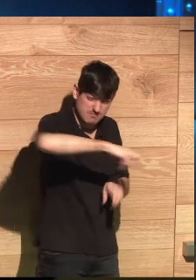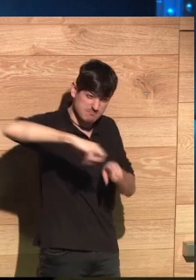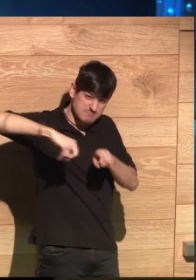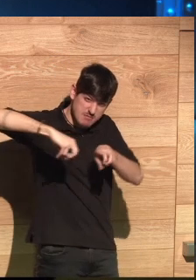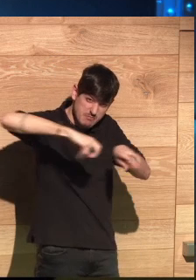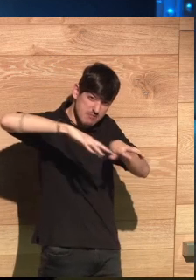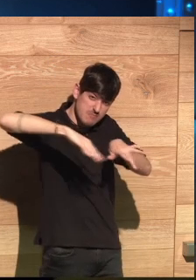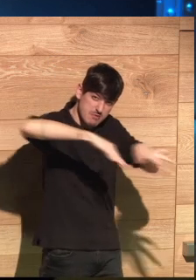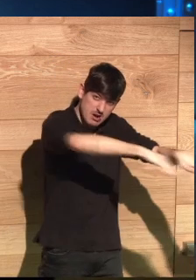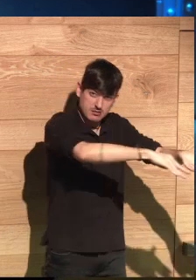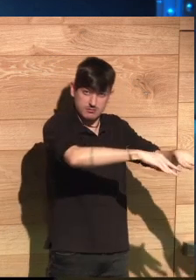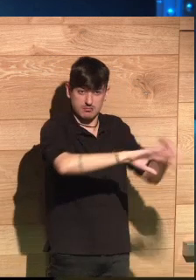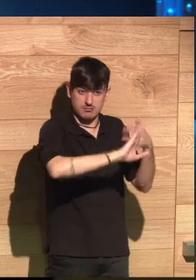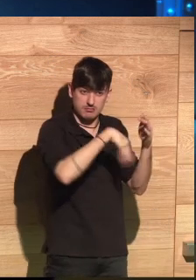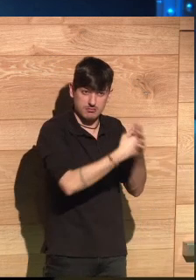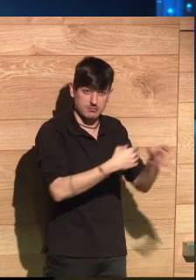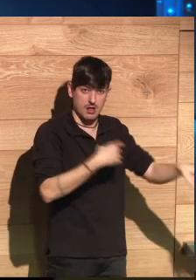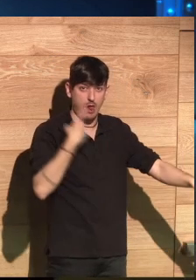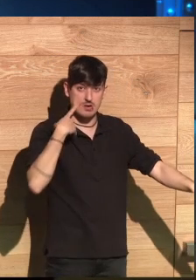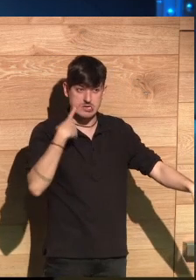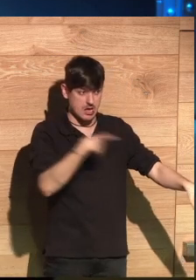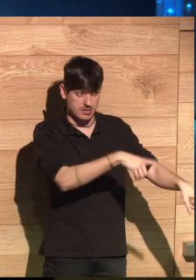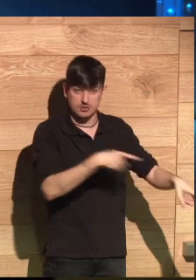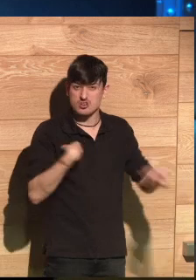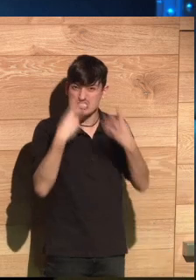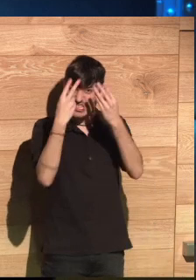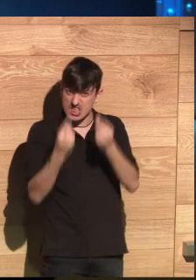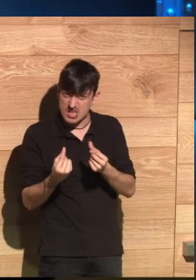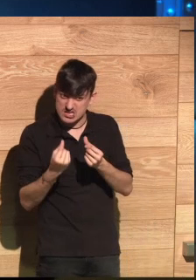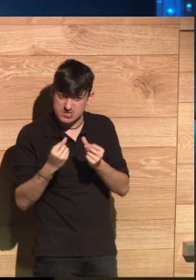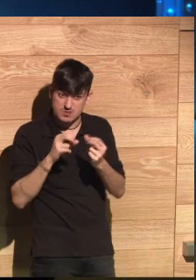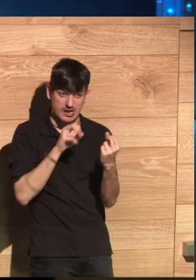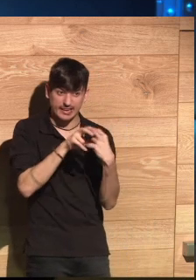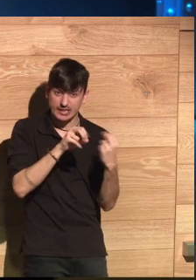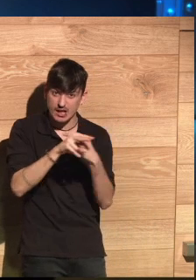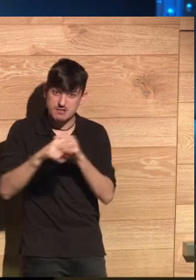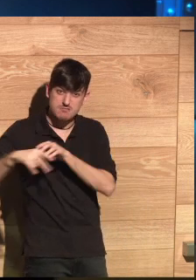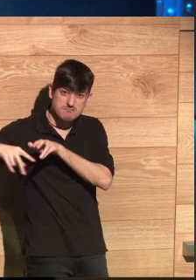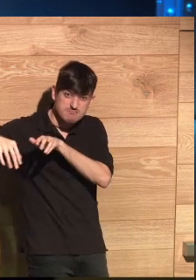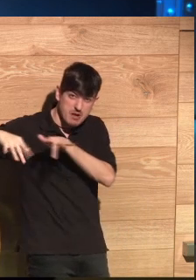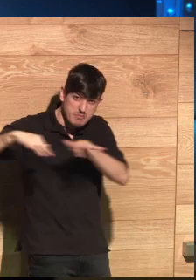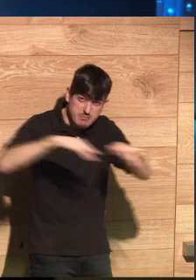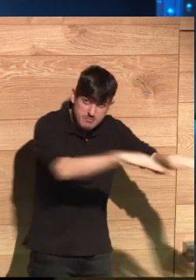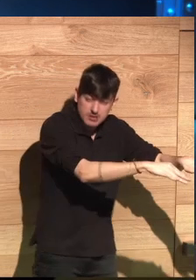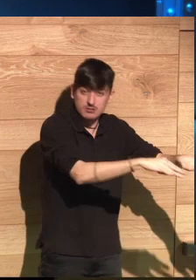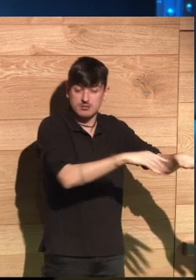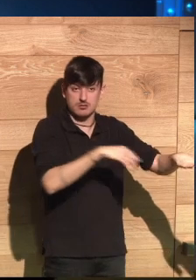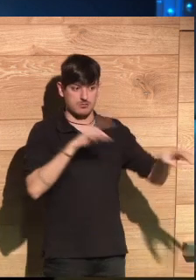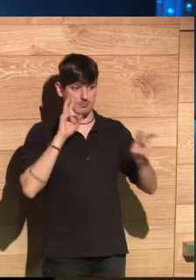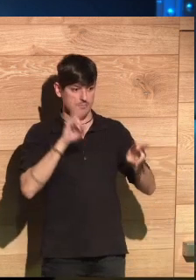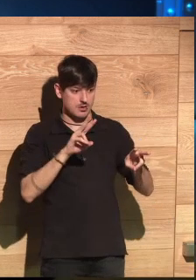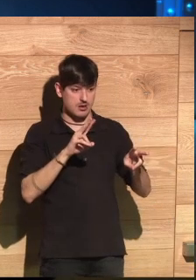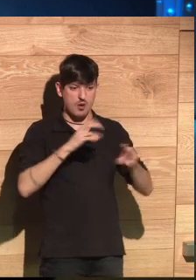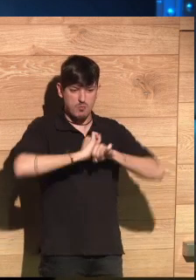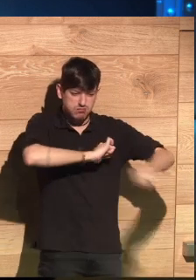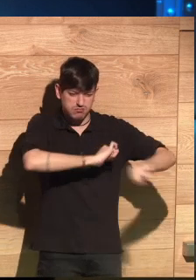y con la que yo he convivido, pues durante 7 días fue avanzando por una carretera donde bombardeaban y veía los cadáveres